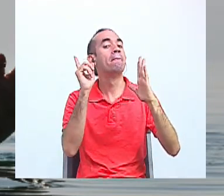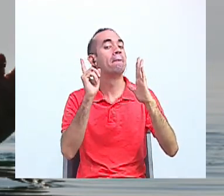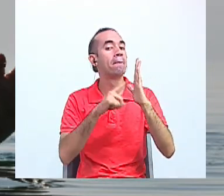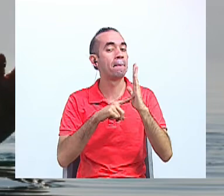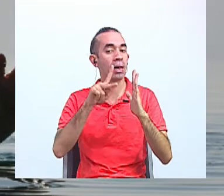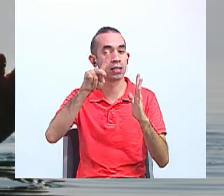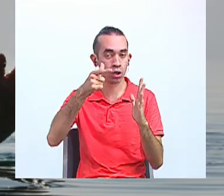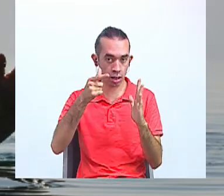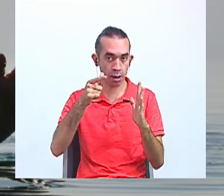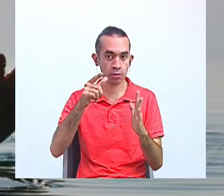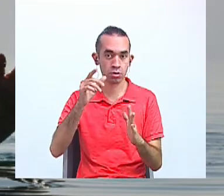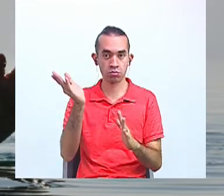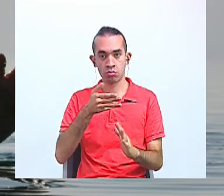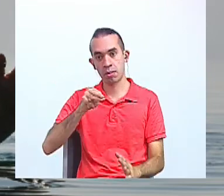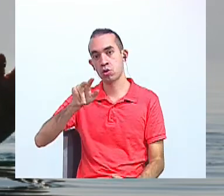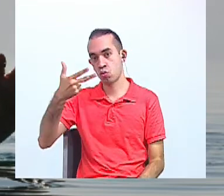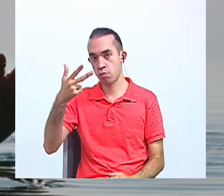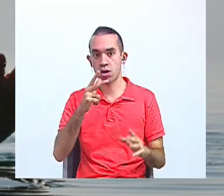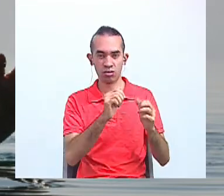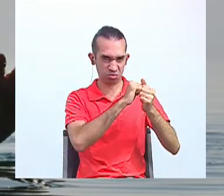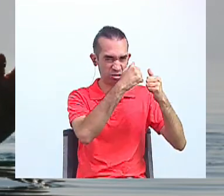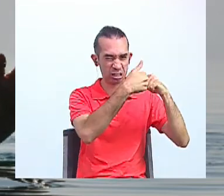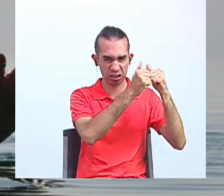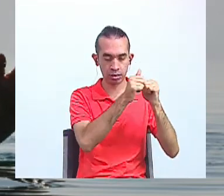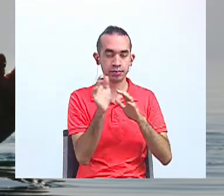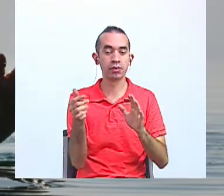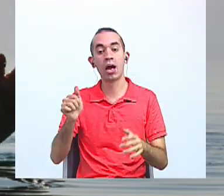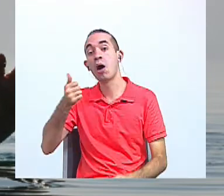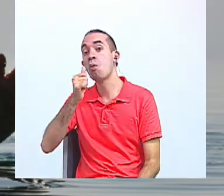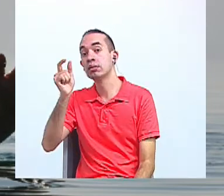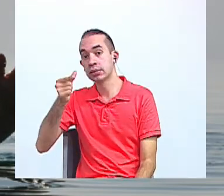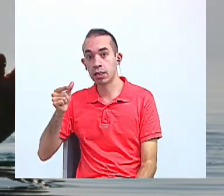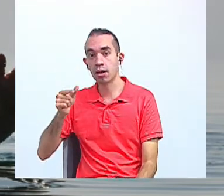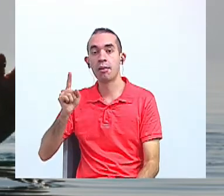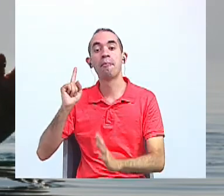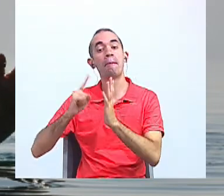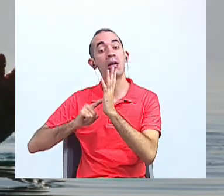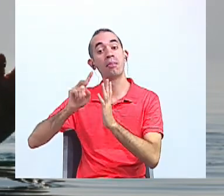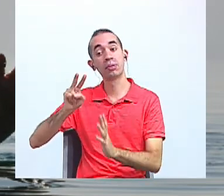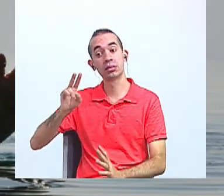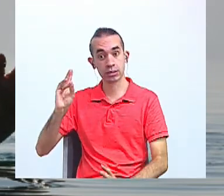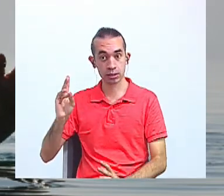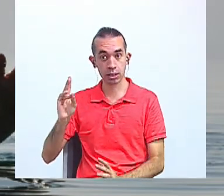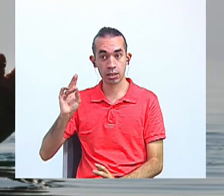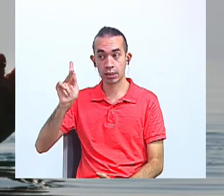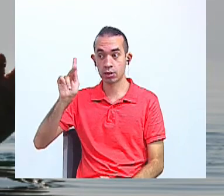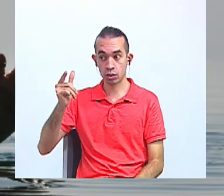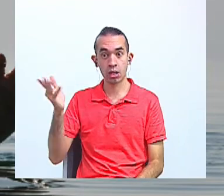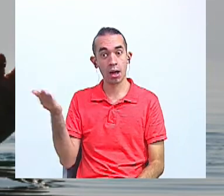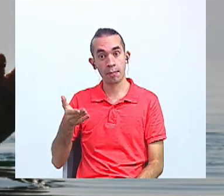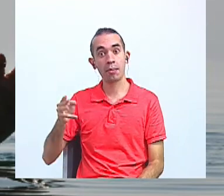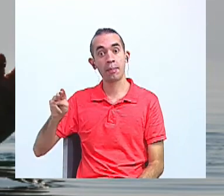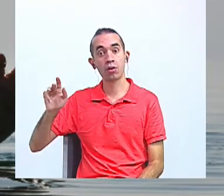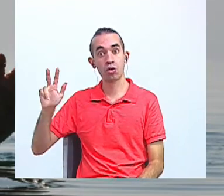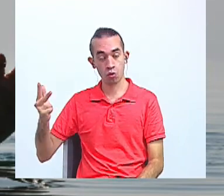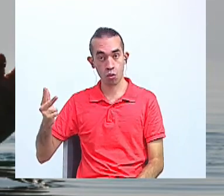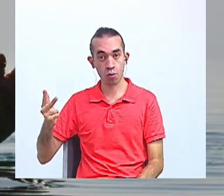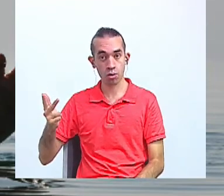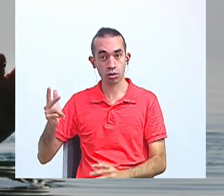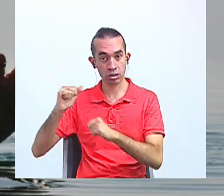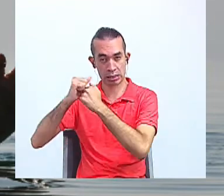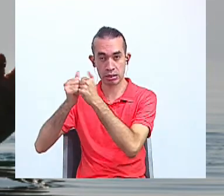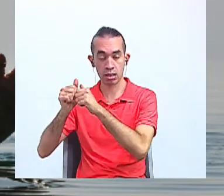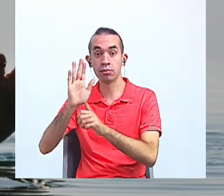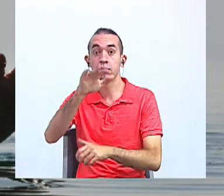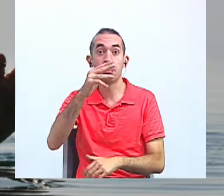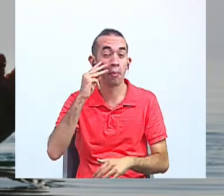densidad del agua salada es de 1027 kilogramos por metro cúbico. Y la del mar muerto, escuchen la